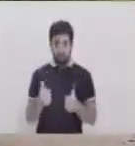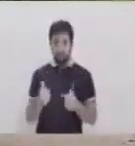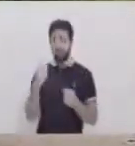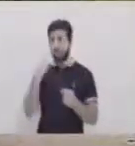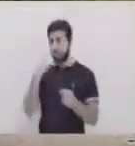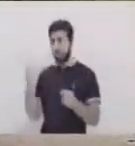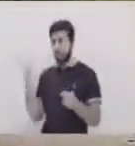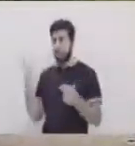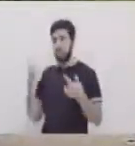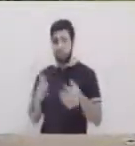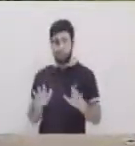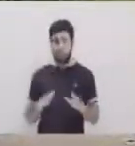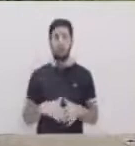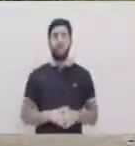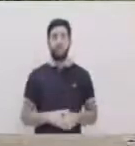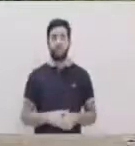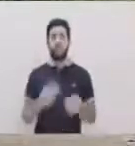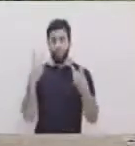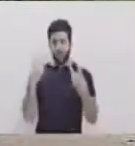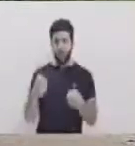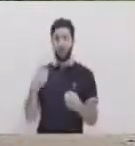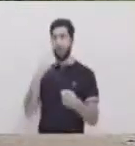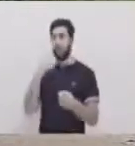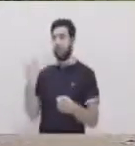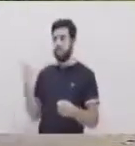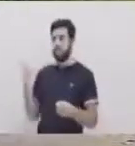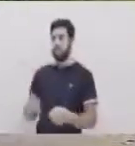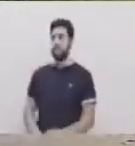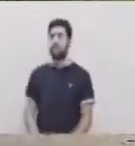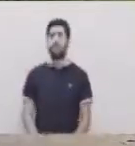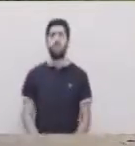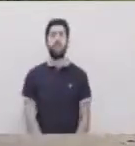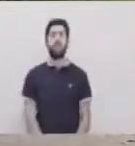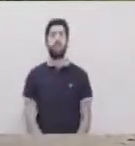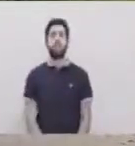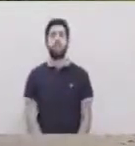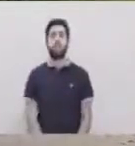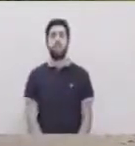¿Sí? Todo el gesto técnico. Una más.